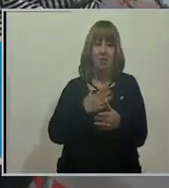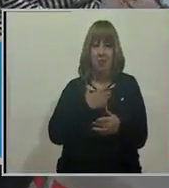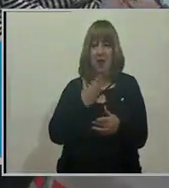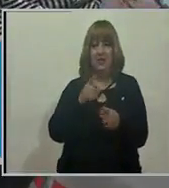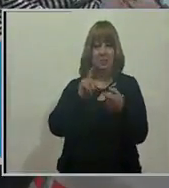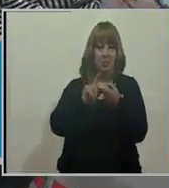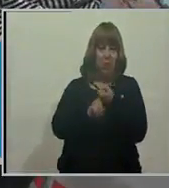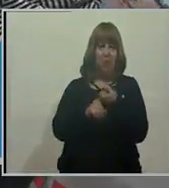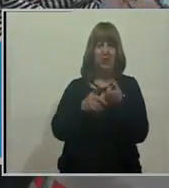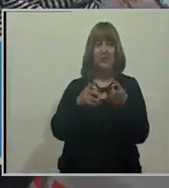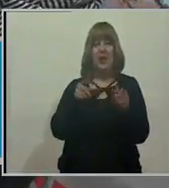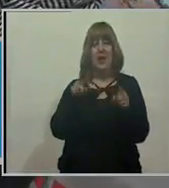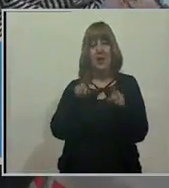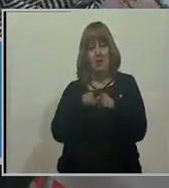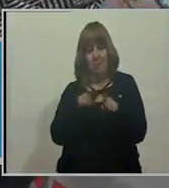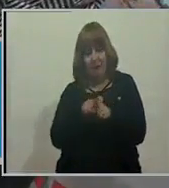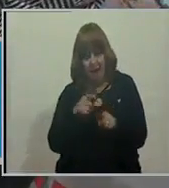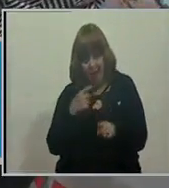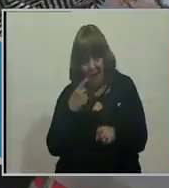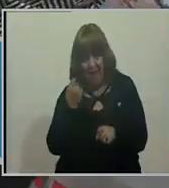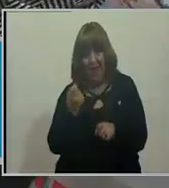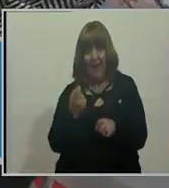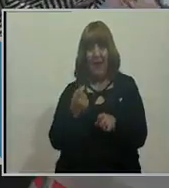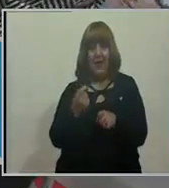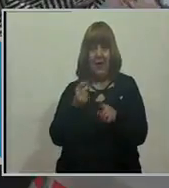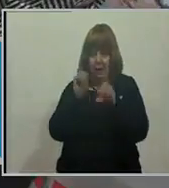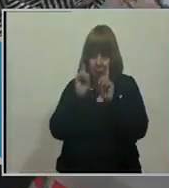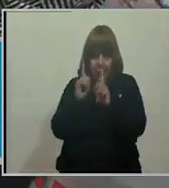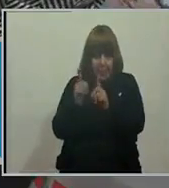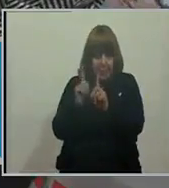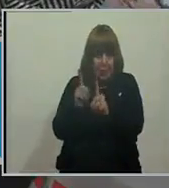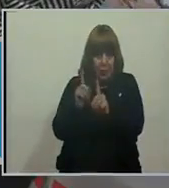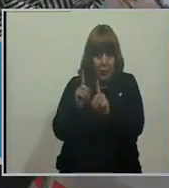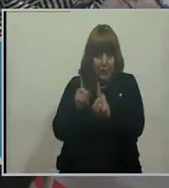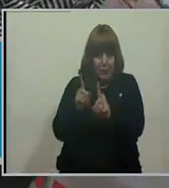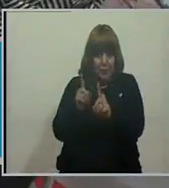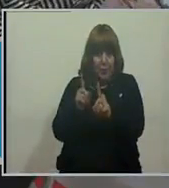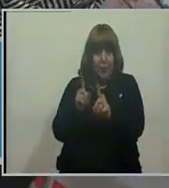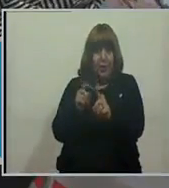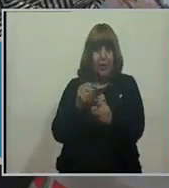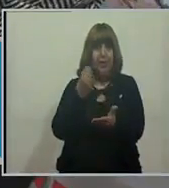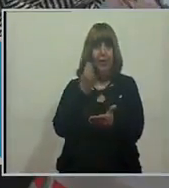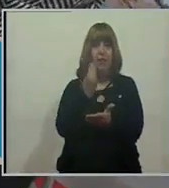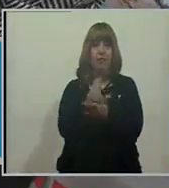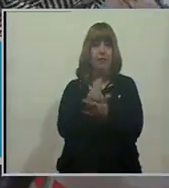esposa. Digo, eso no se pierde con estos movimientos, ¿no?